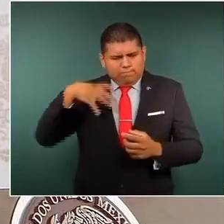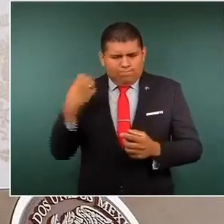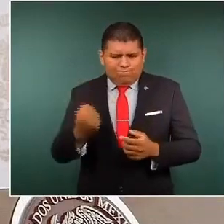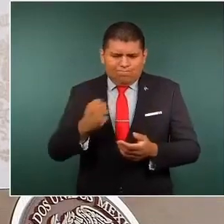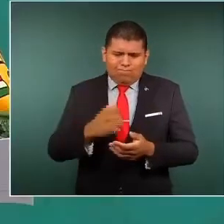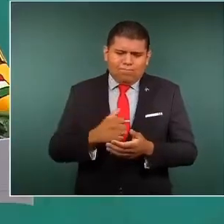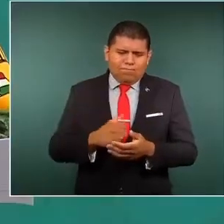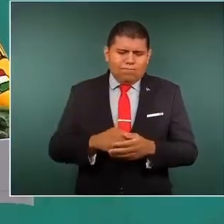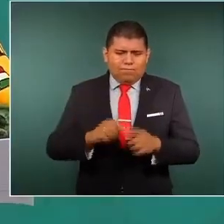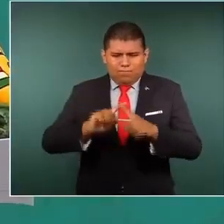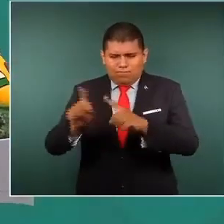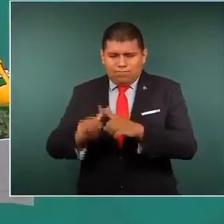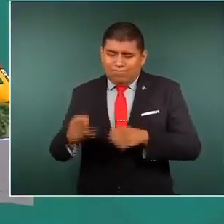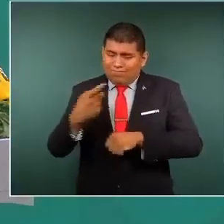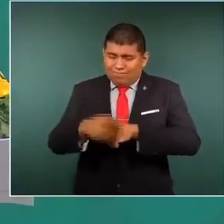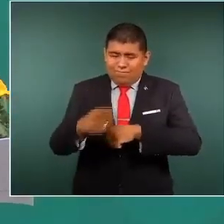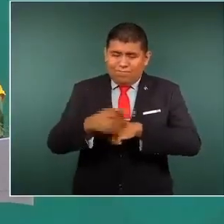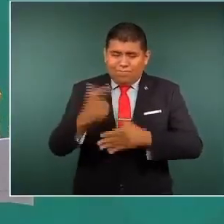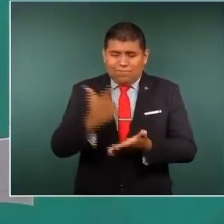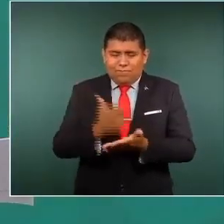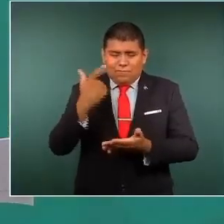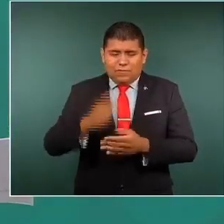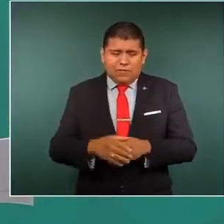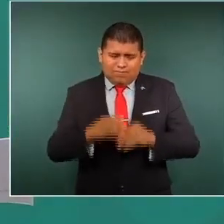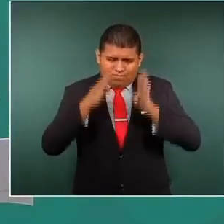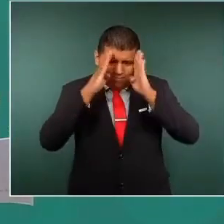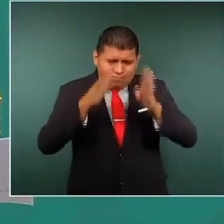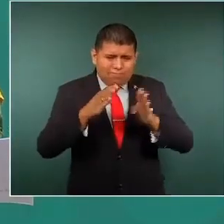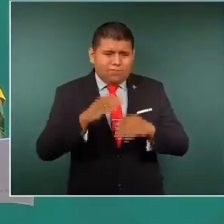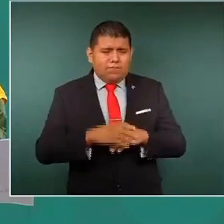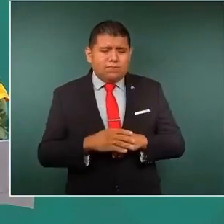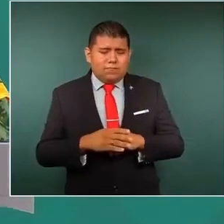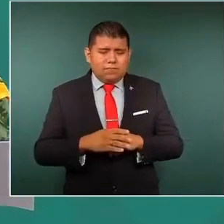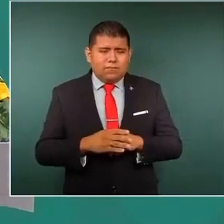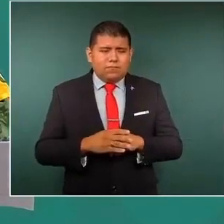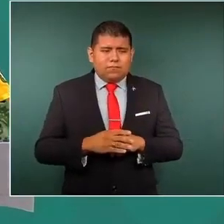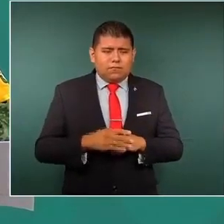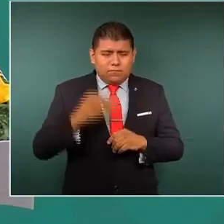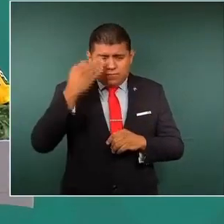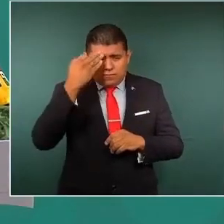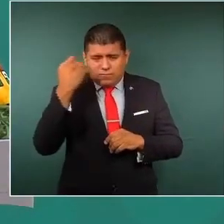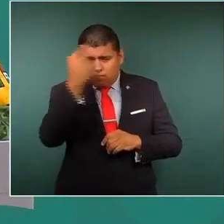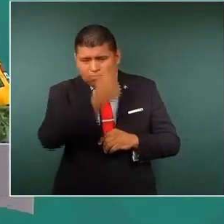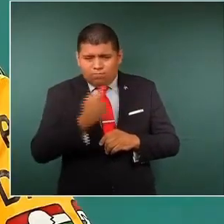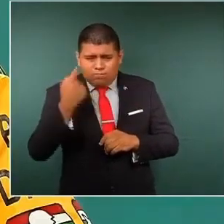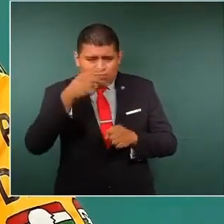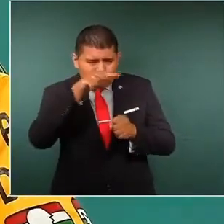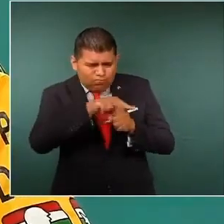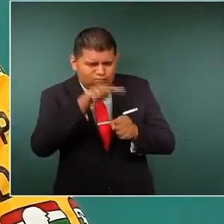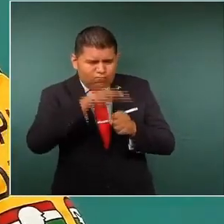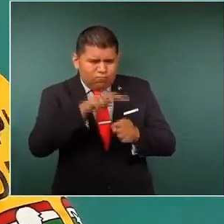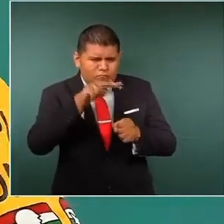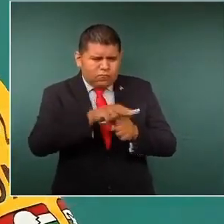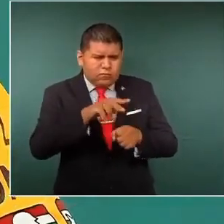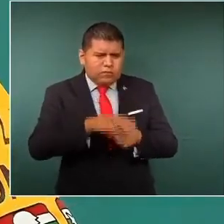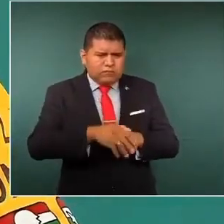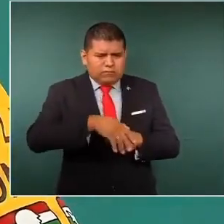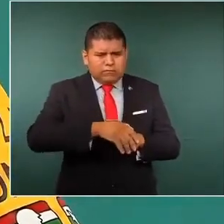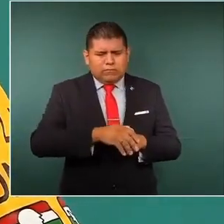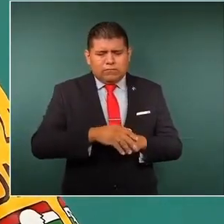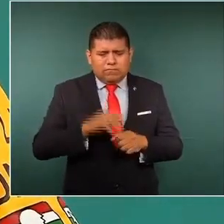de gran riesgo, de dedicación, de un tiempo muy grande invertido, del esfuerzo